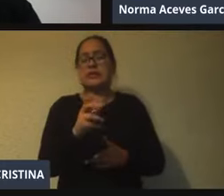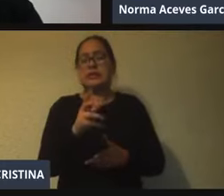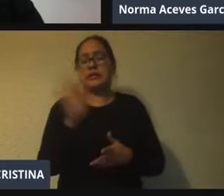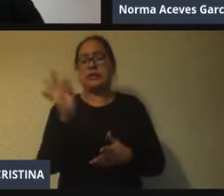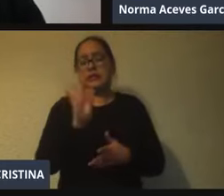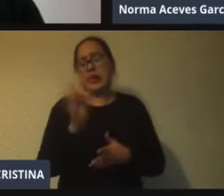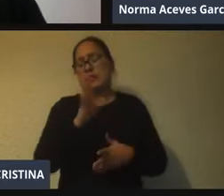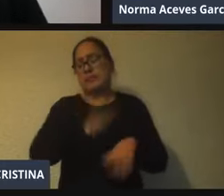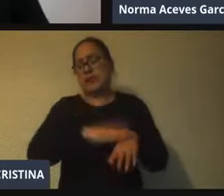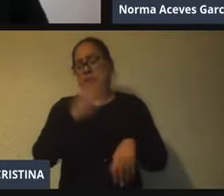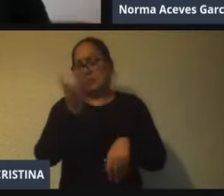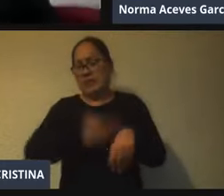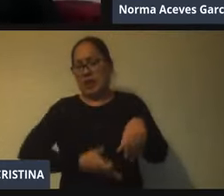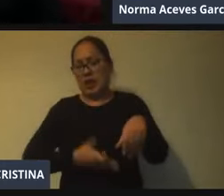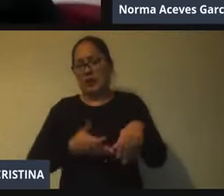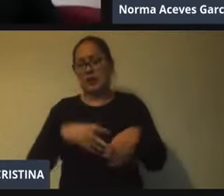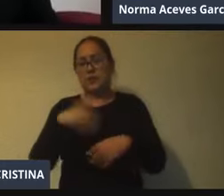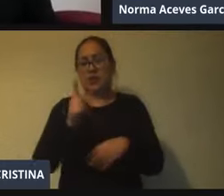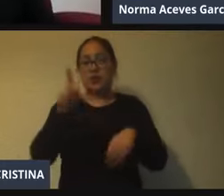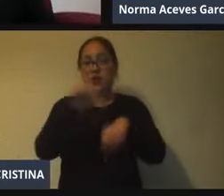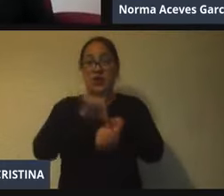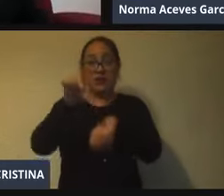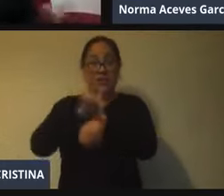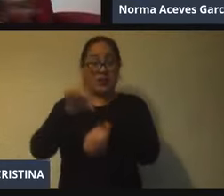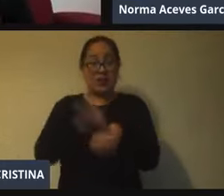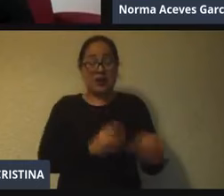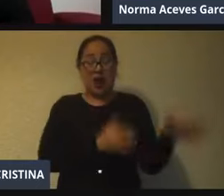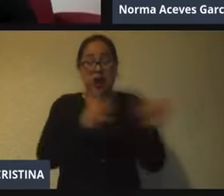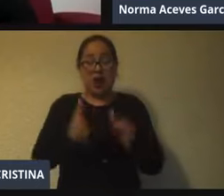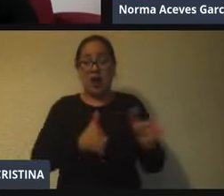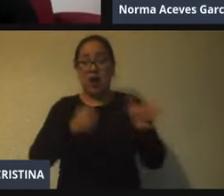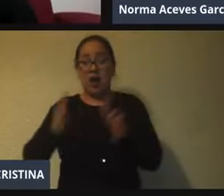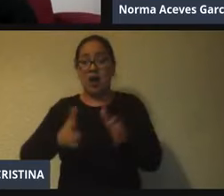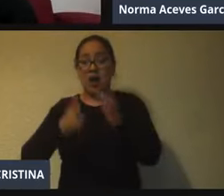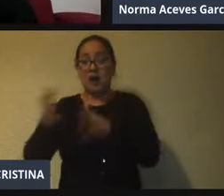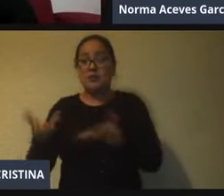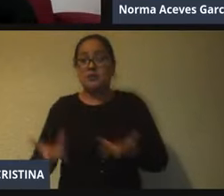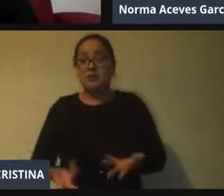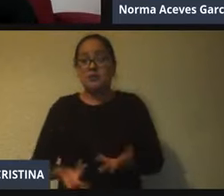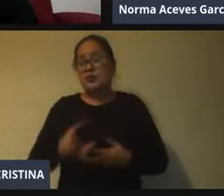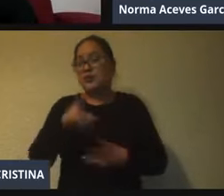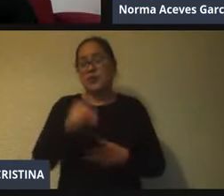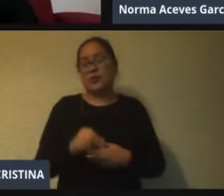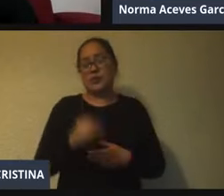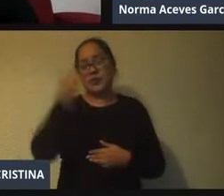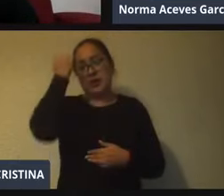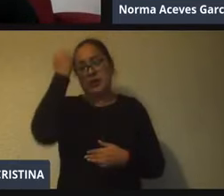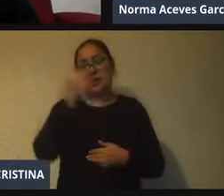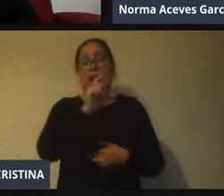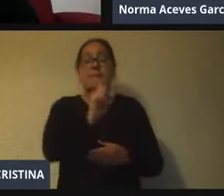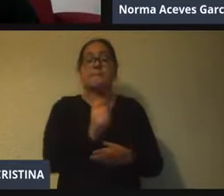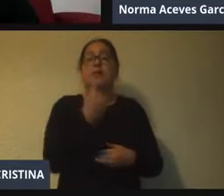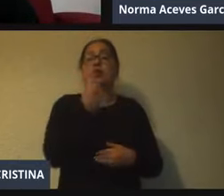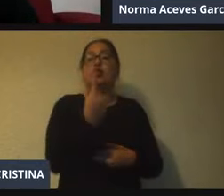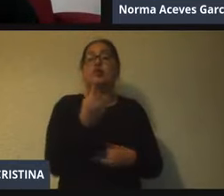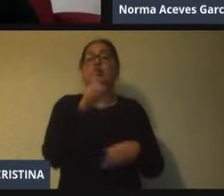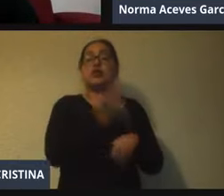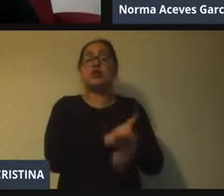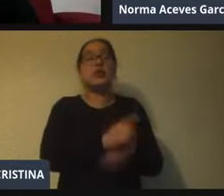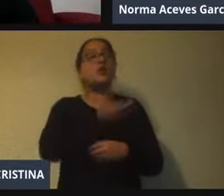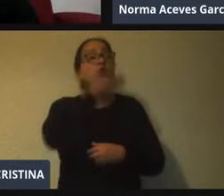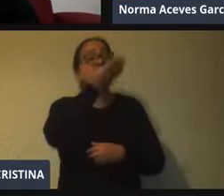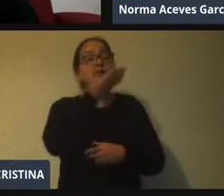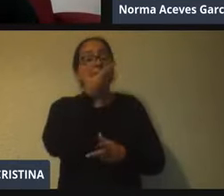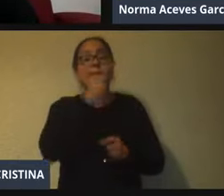no es nada grave. Pero que lo hagamos diario, recordemos que un hábito se construye en 21 días. Si en 21 días la acostumbramos